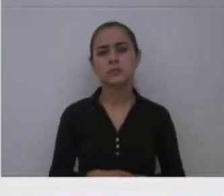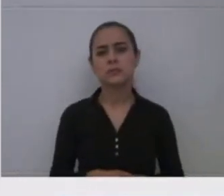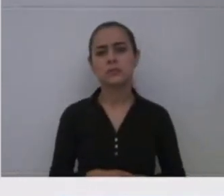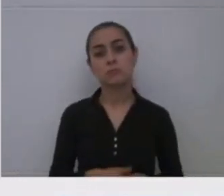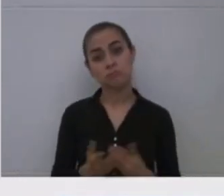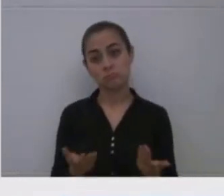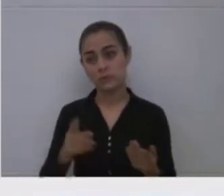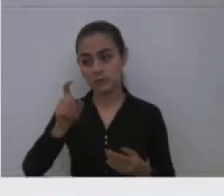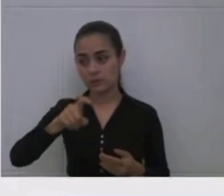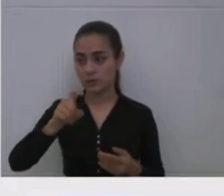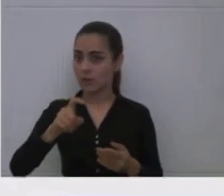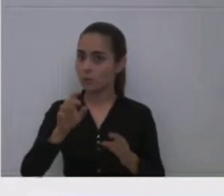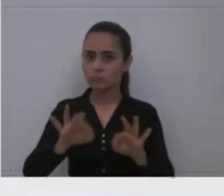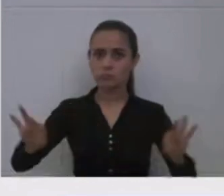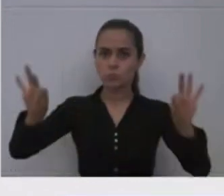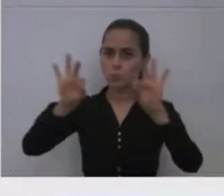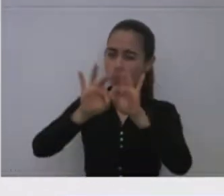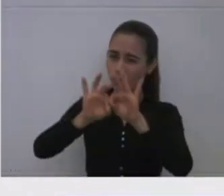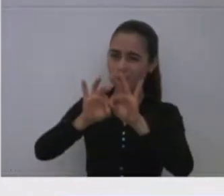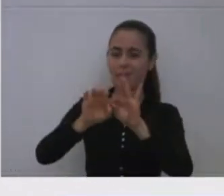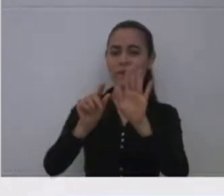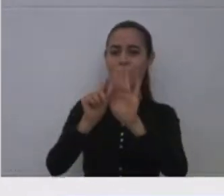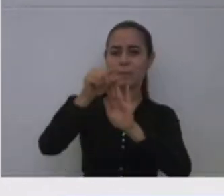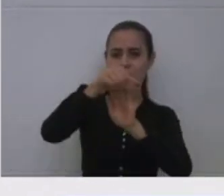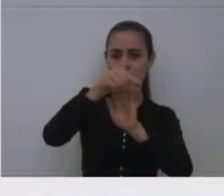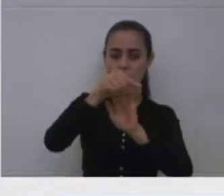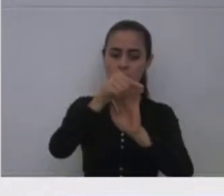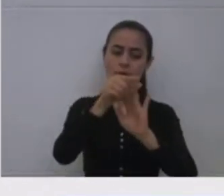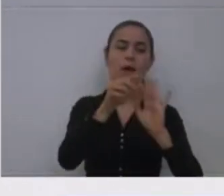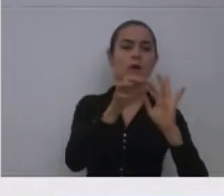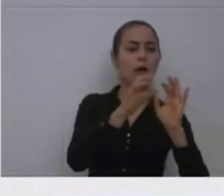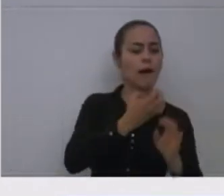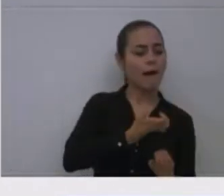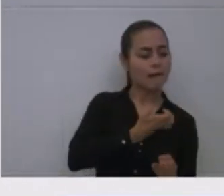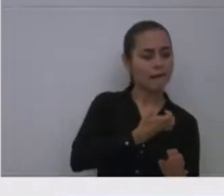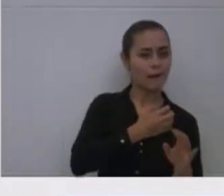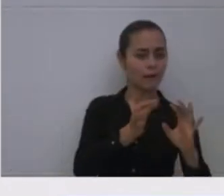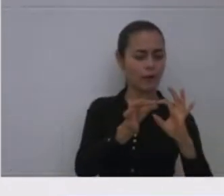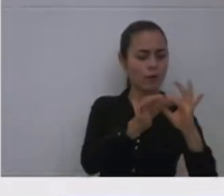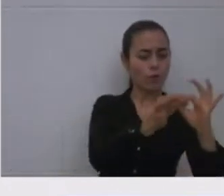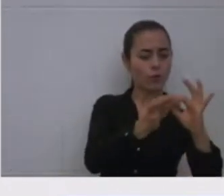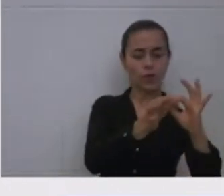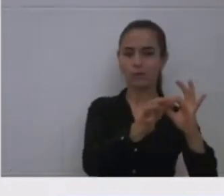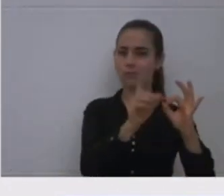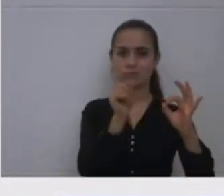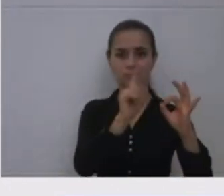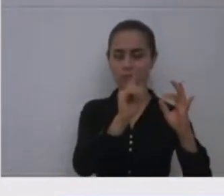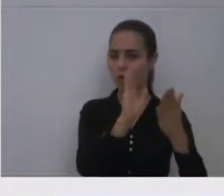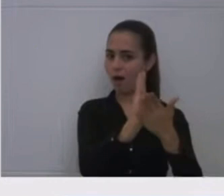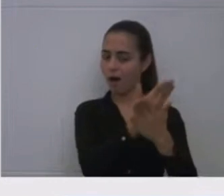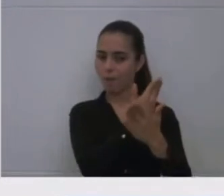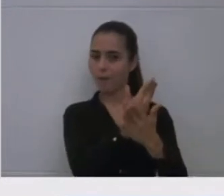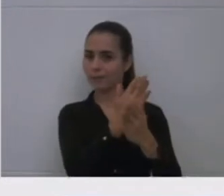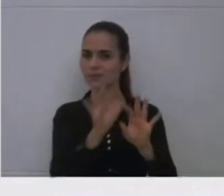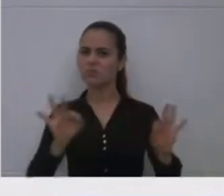con absoluta independencia del consejo y del alcalde o alcaldesa que gane, sea quien sea.